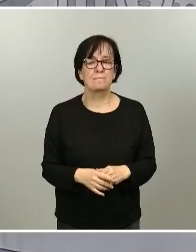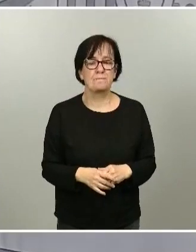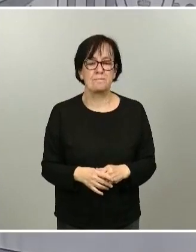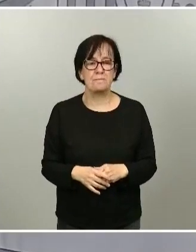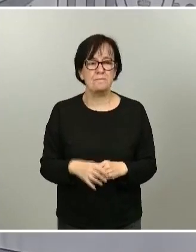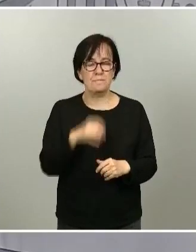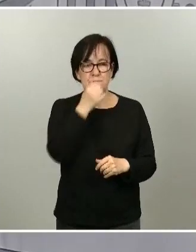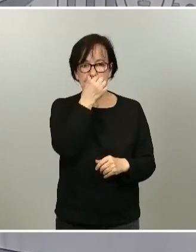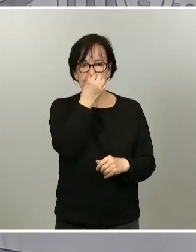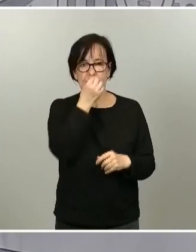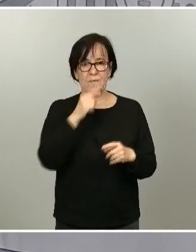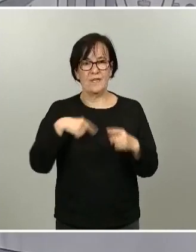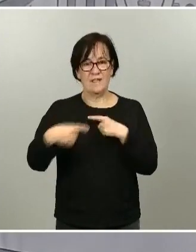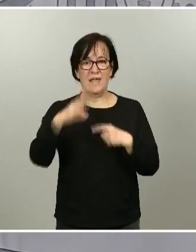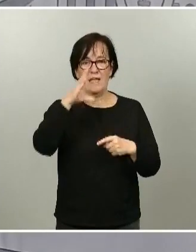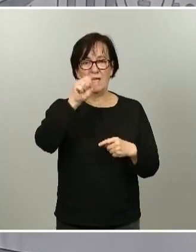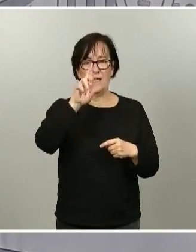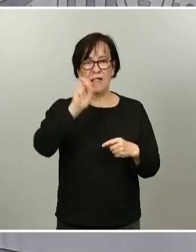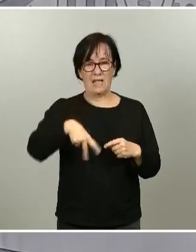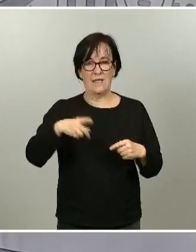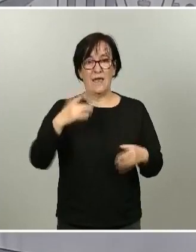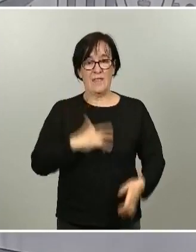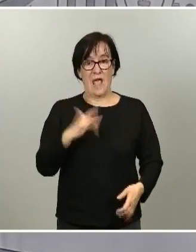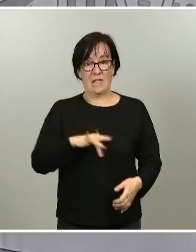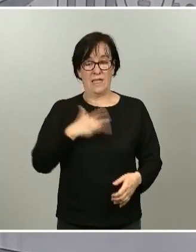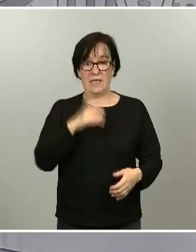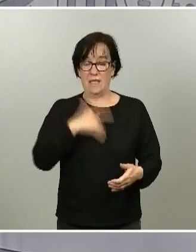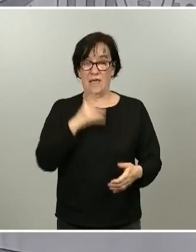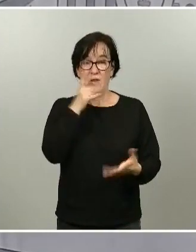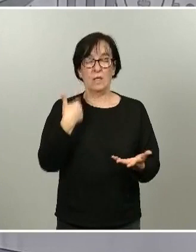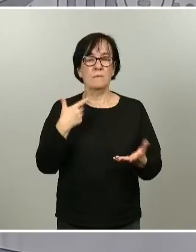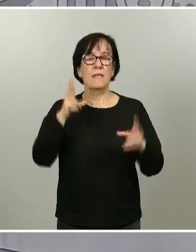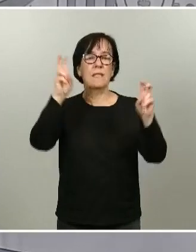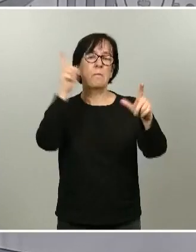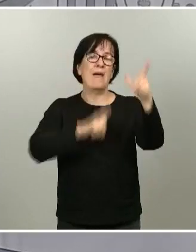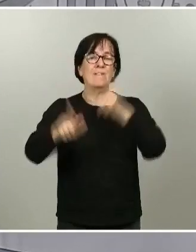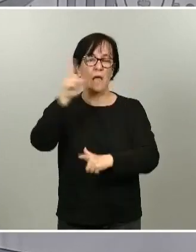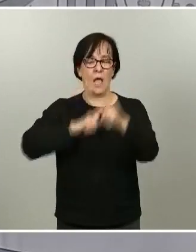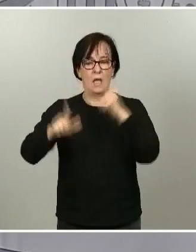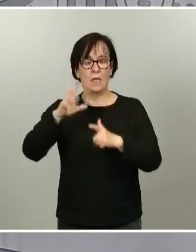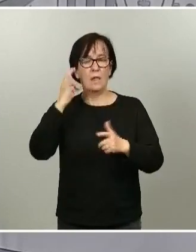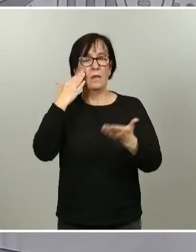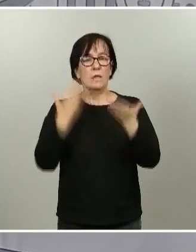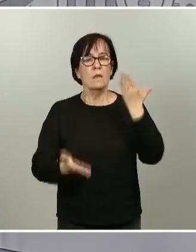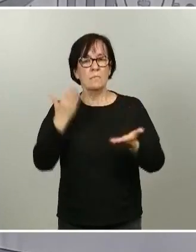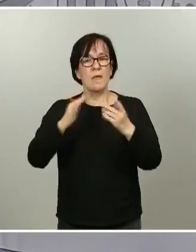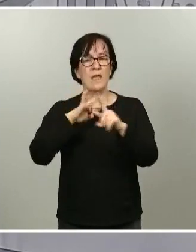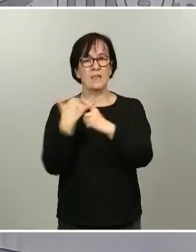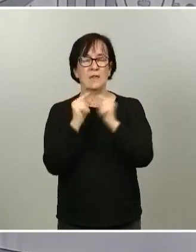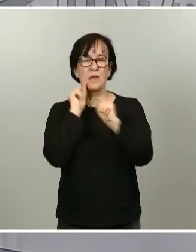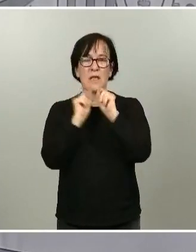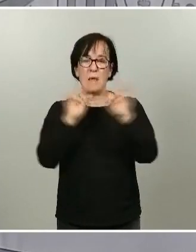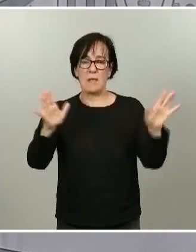El diario Clarín de Argentina dice, en el caso de los viajeros, ¿se debería evaluar la situación de la epidemia en el país de